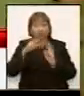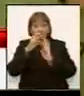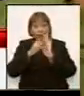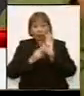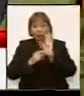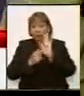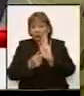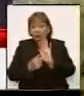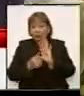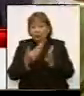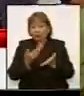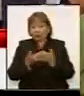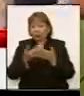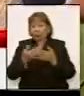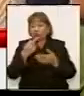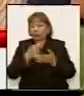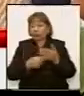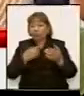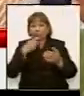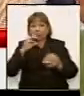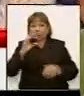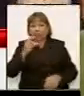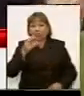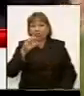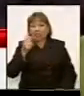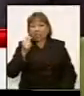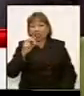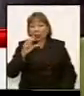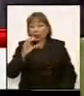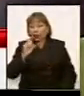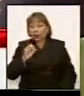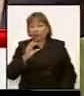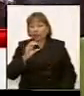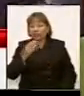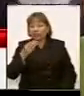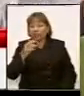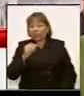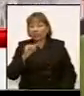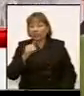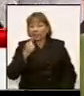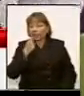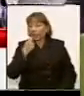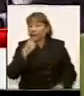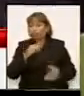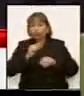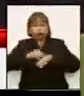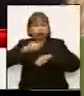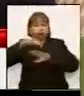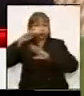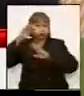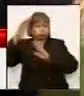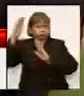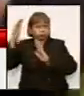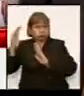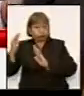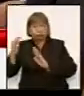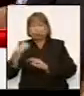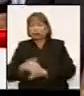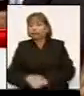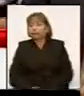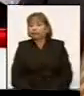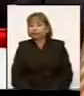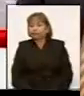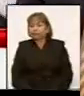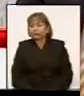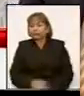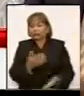la remediación de lo que viene a ser el pueblo de Chango, que pertenece a la provincia de Chacayán. Es un cerro muy grande, ¿no? Que